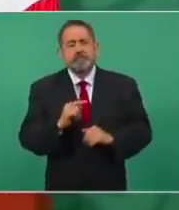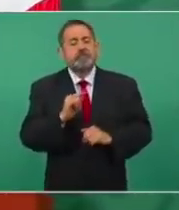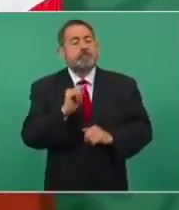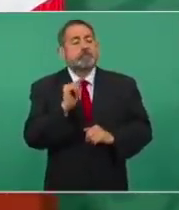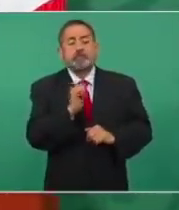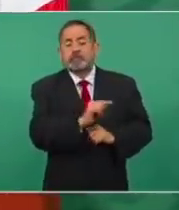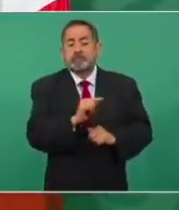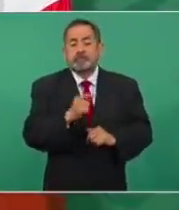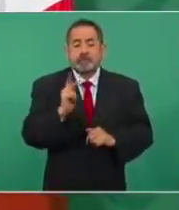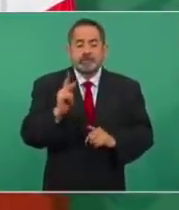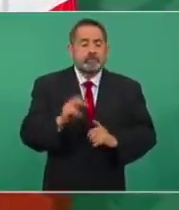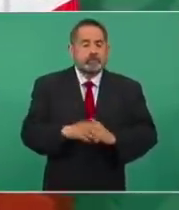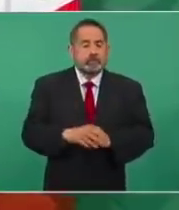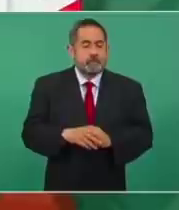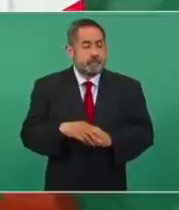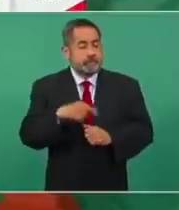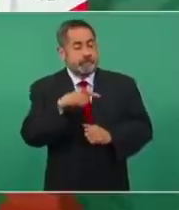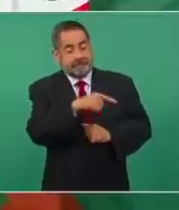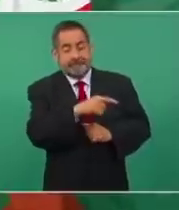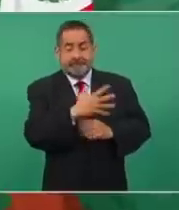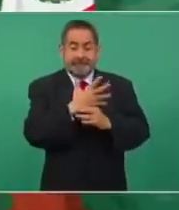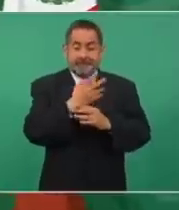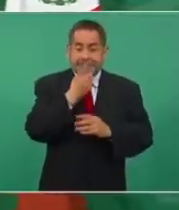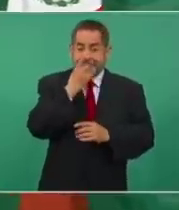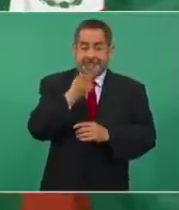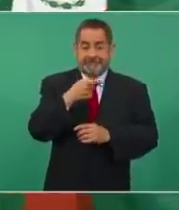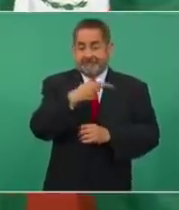Pero dijo